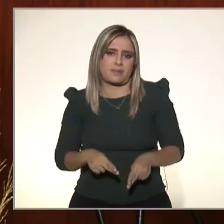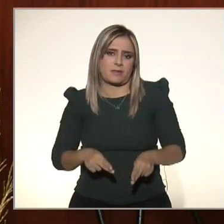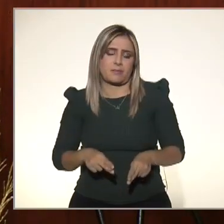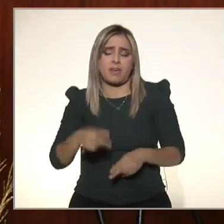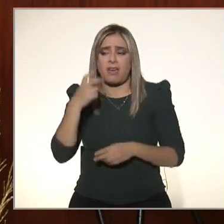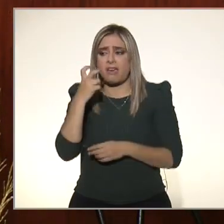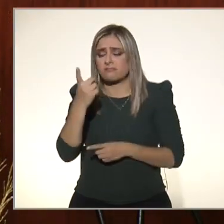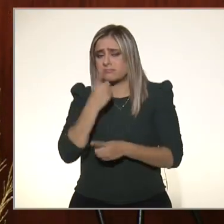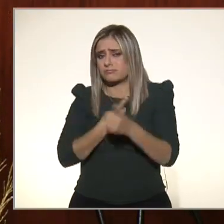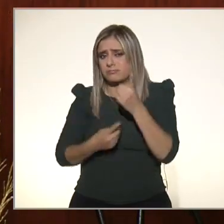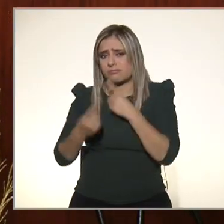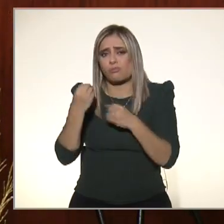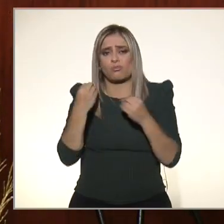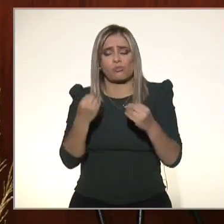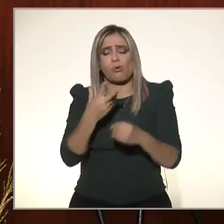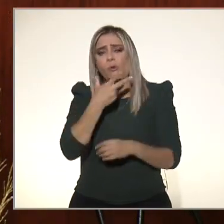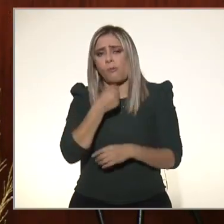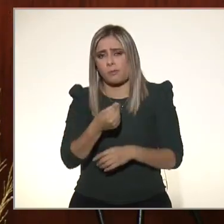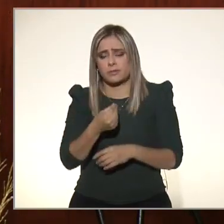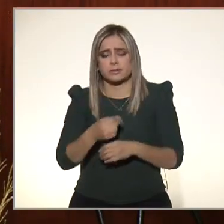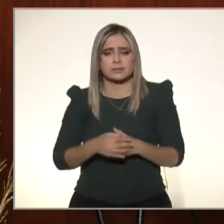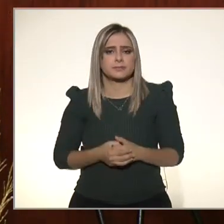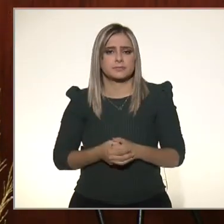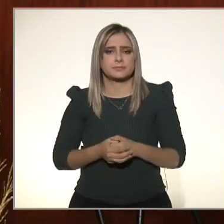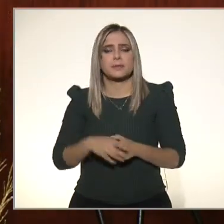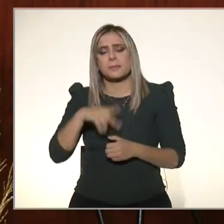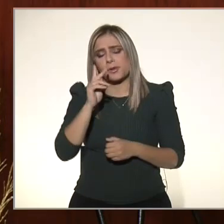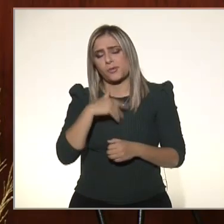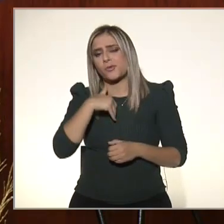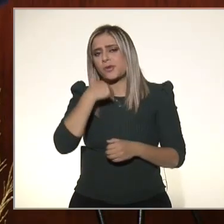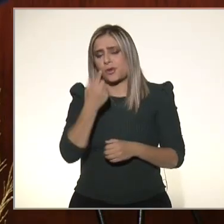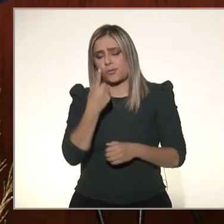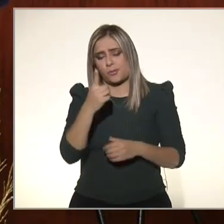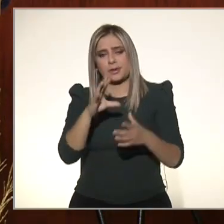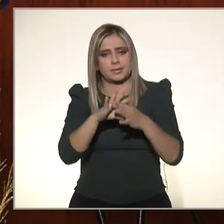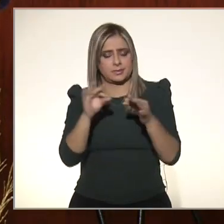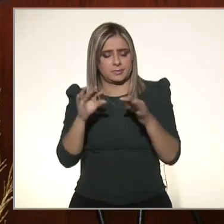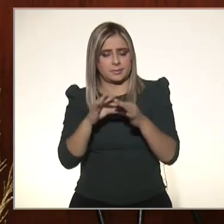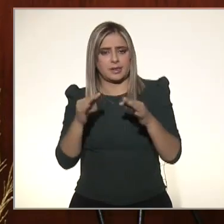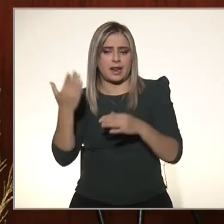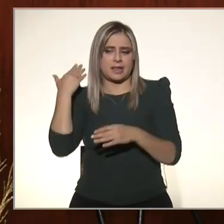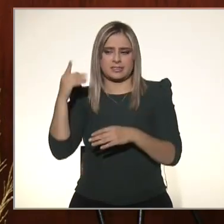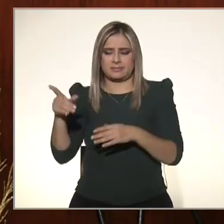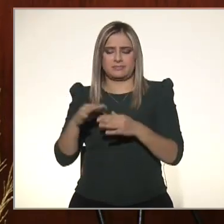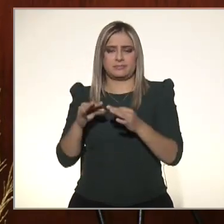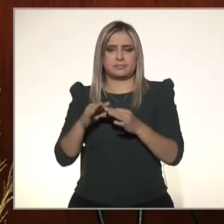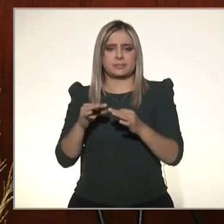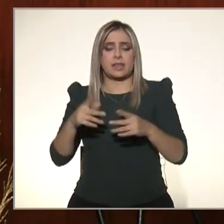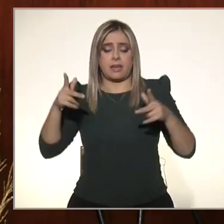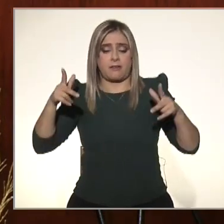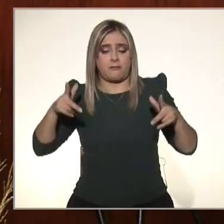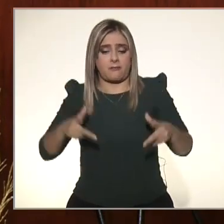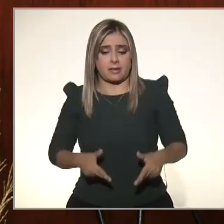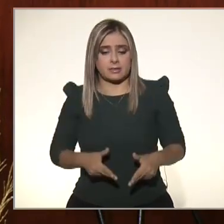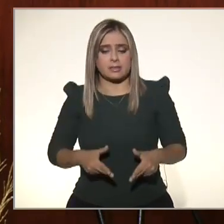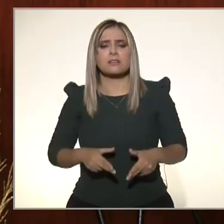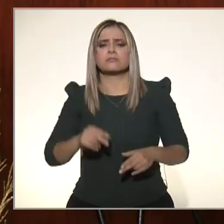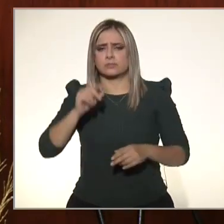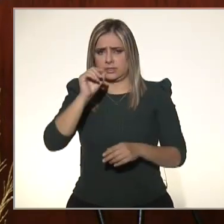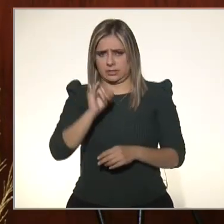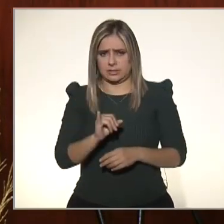el punto de vista de los hombres. Y ahí nada más quiero yo acotar un poquito de lo que se comentó hace rato. La vasectomía sí es un